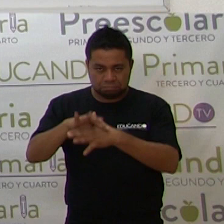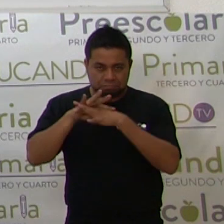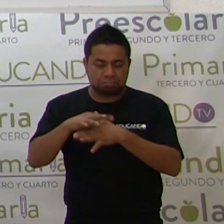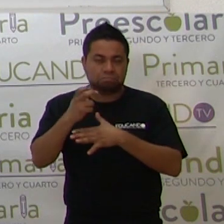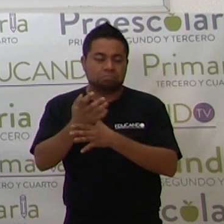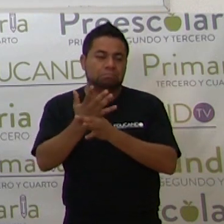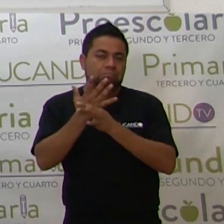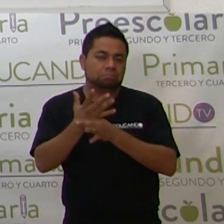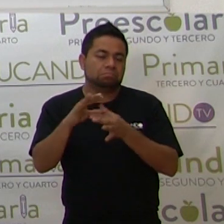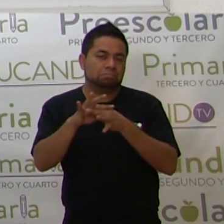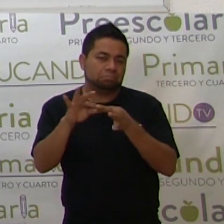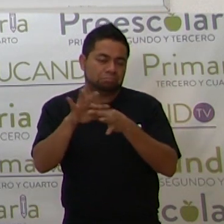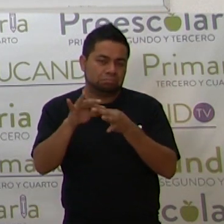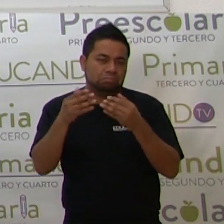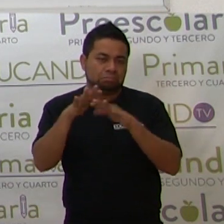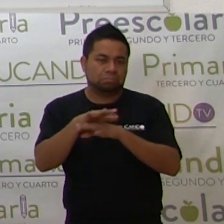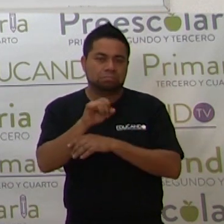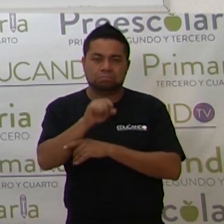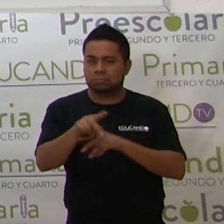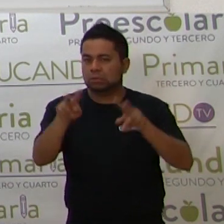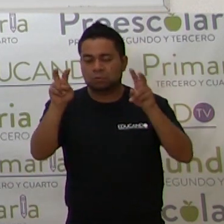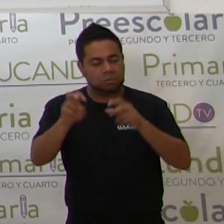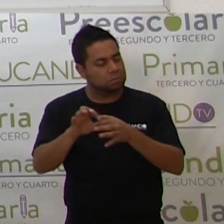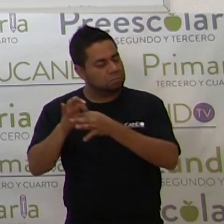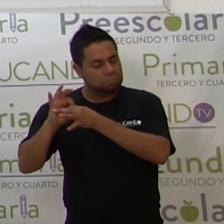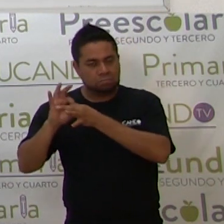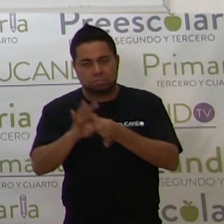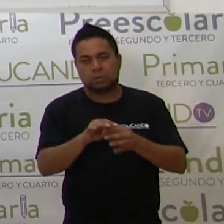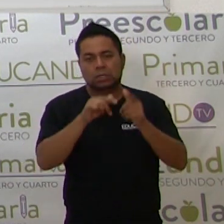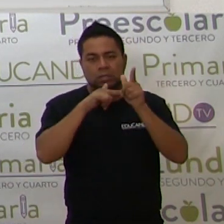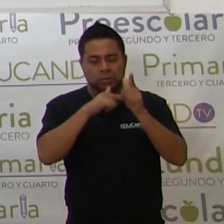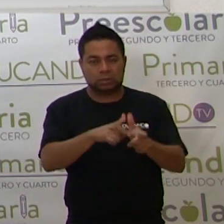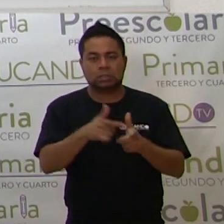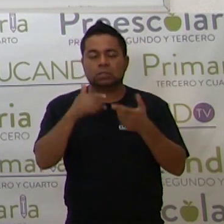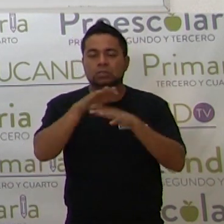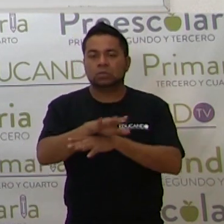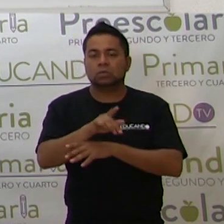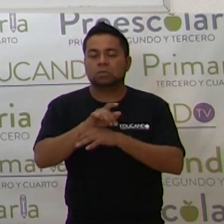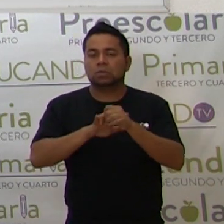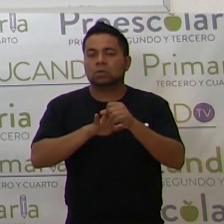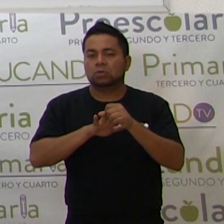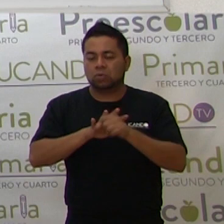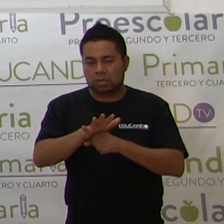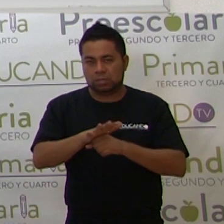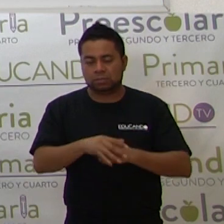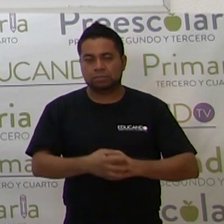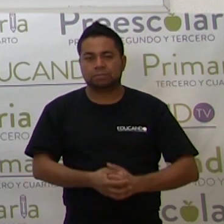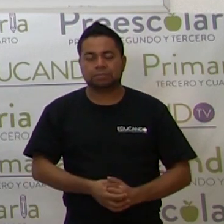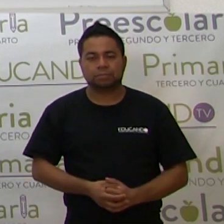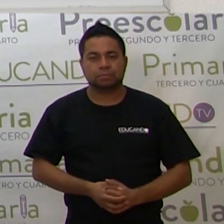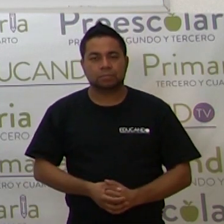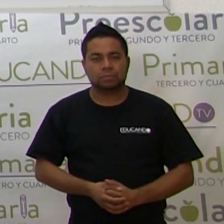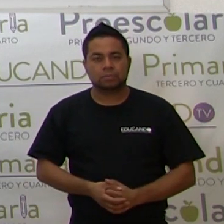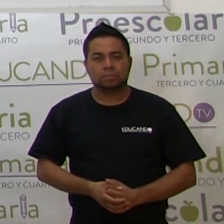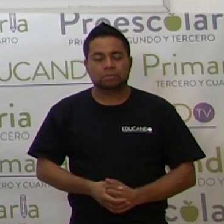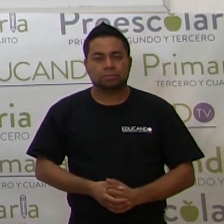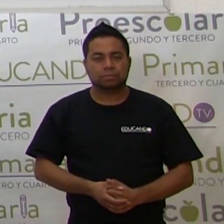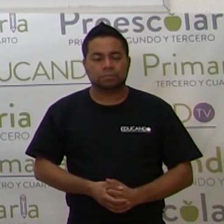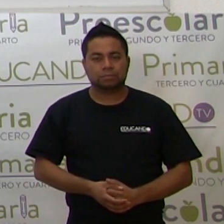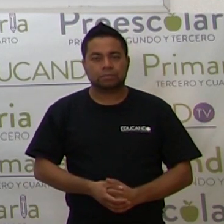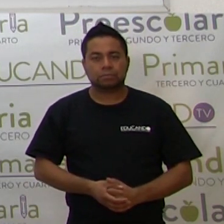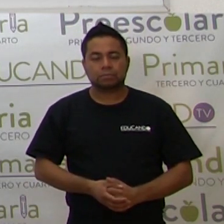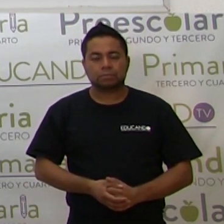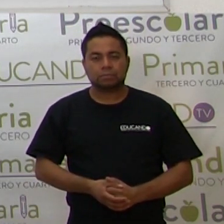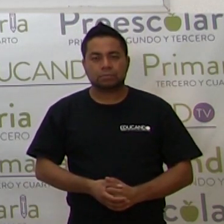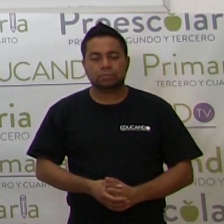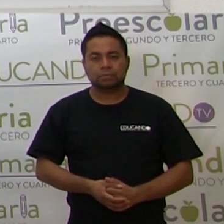este mismo tema, bien, de lo que es la noción, bien, la